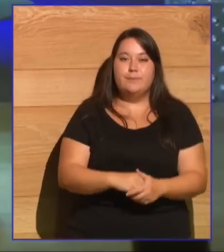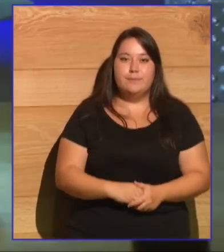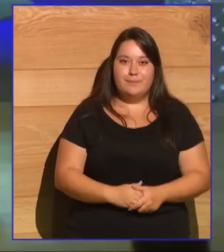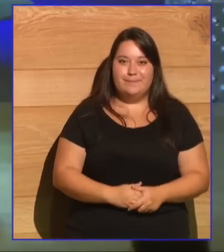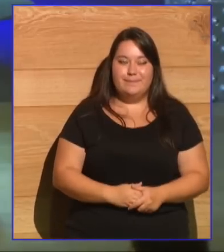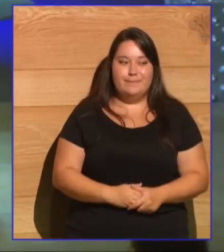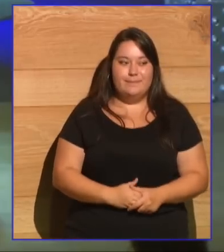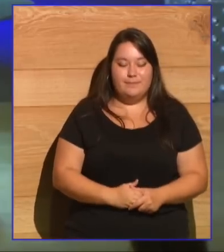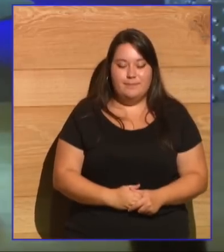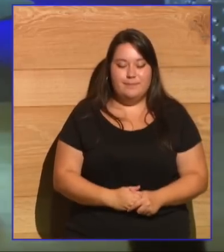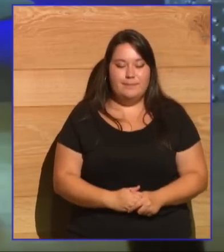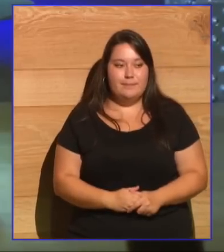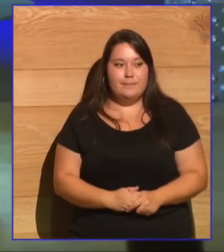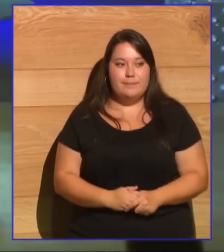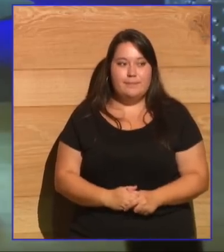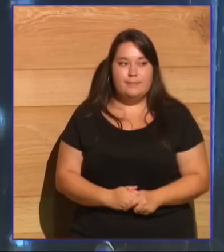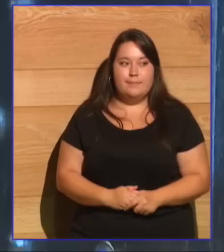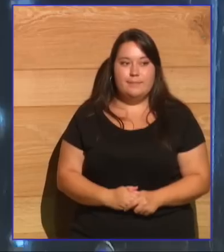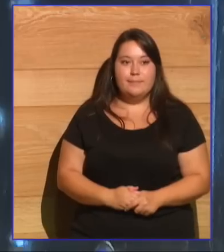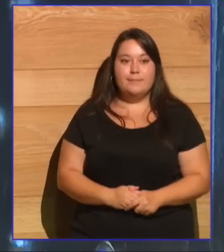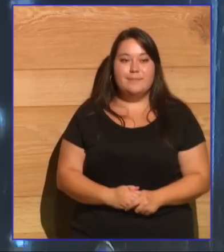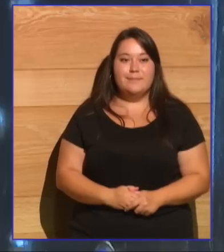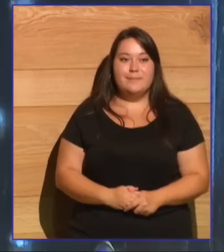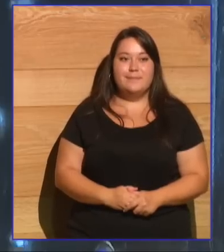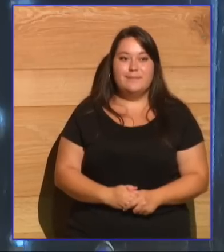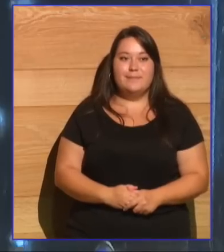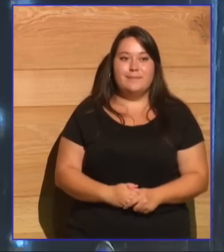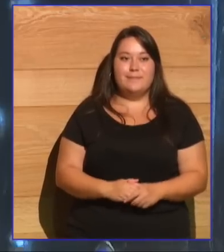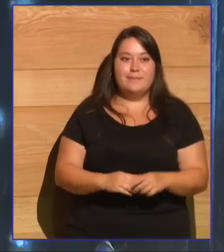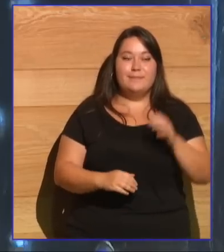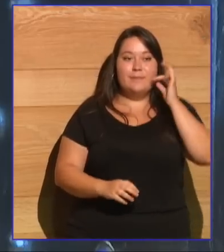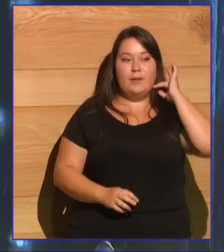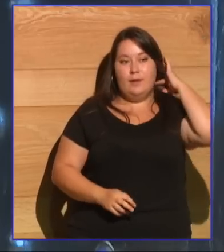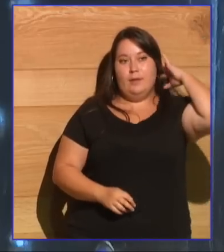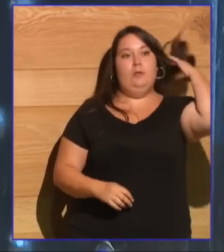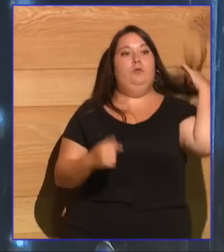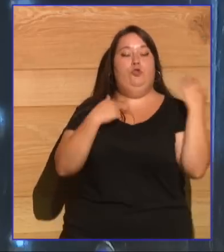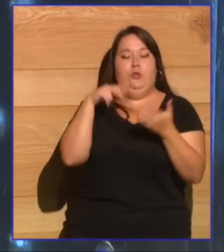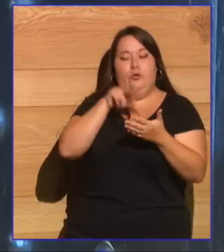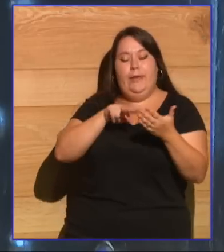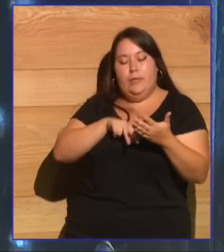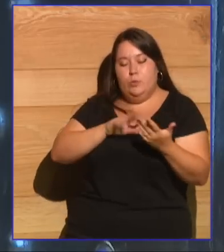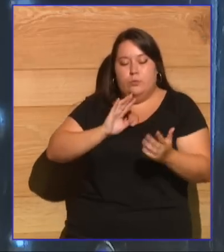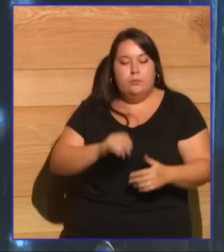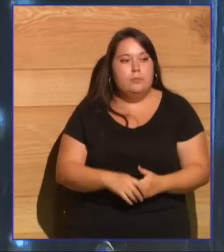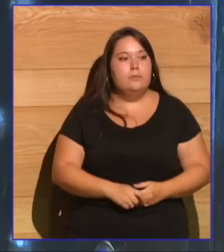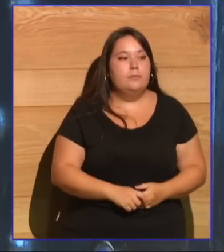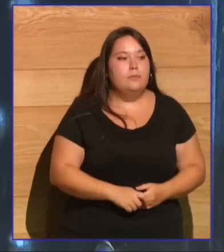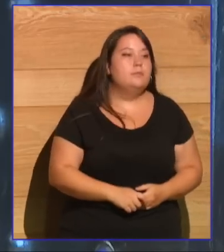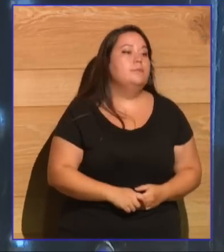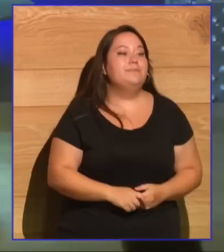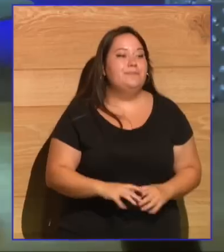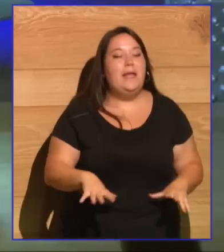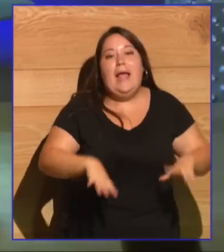perdón perdón juan sal de mi cuarto estoy leyendo está leyendo el